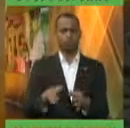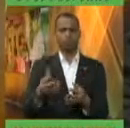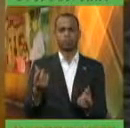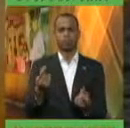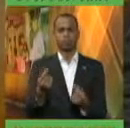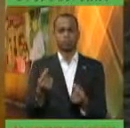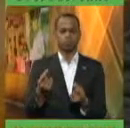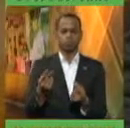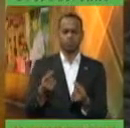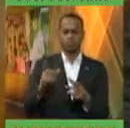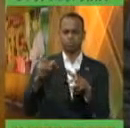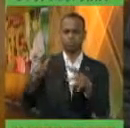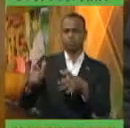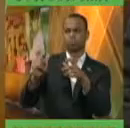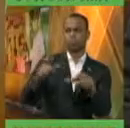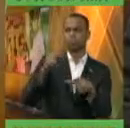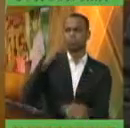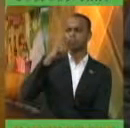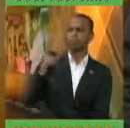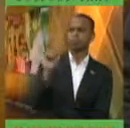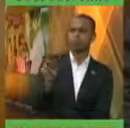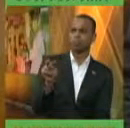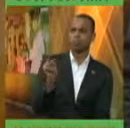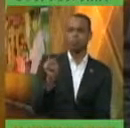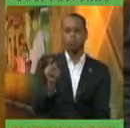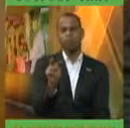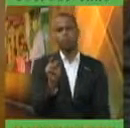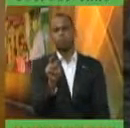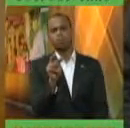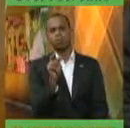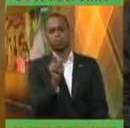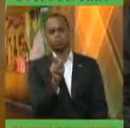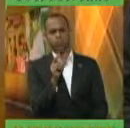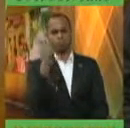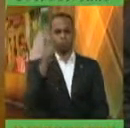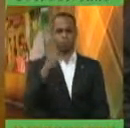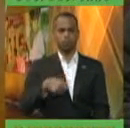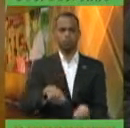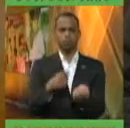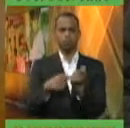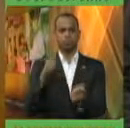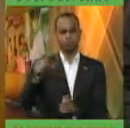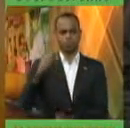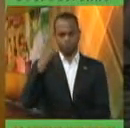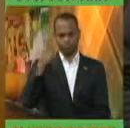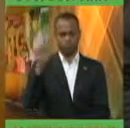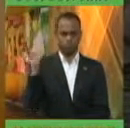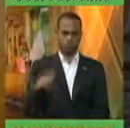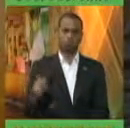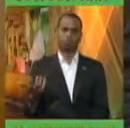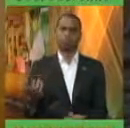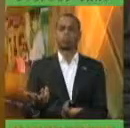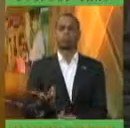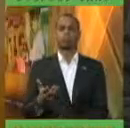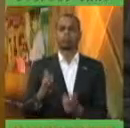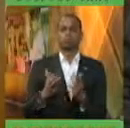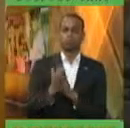hoyos de las aceras etc porque los tienen que entender está claro pues